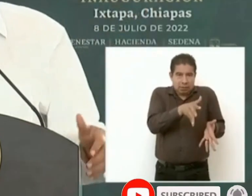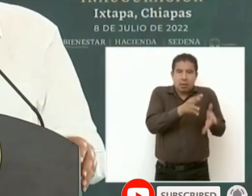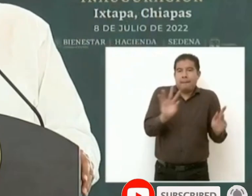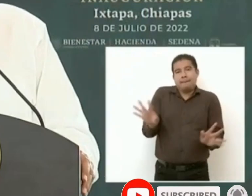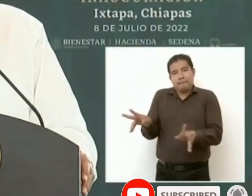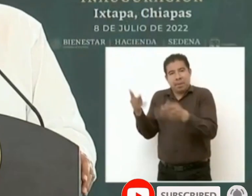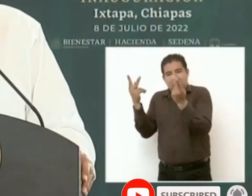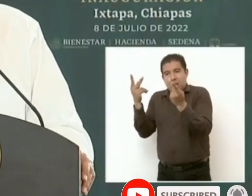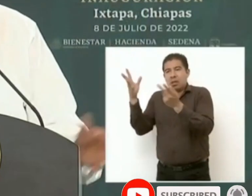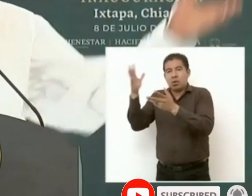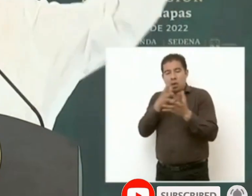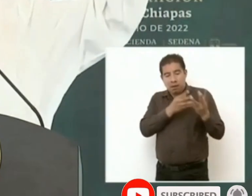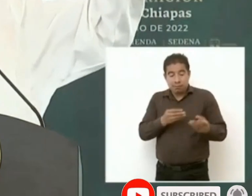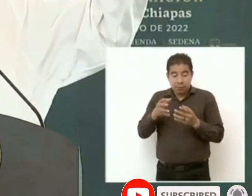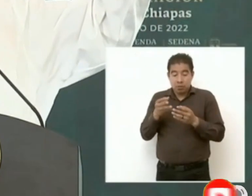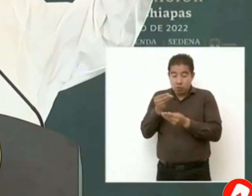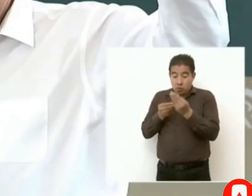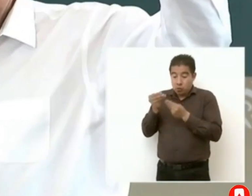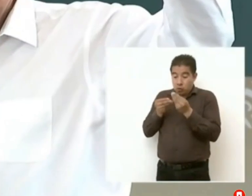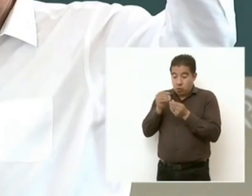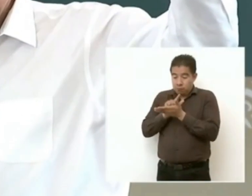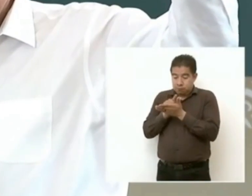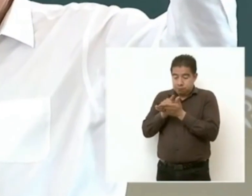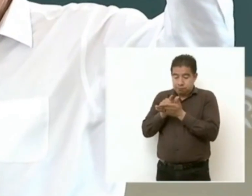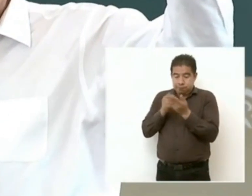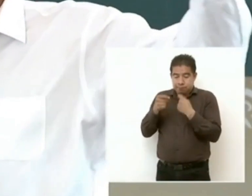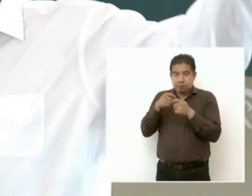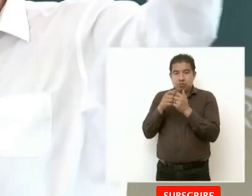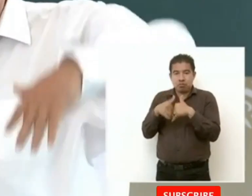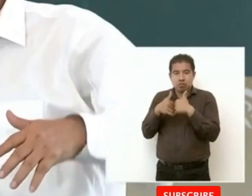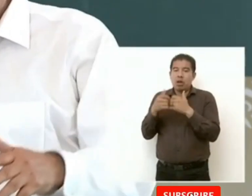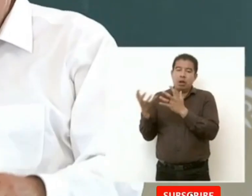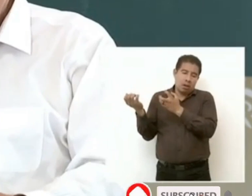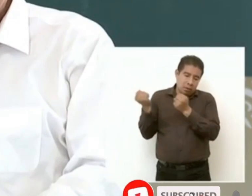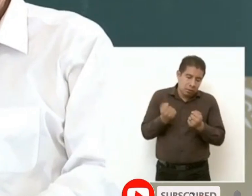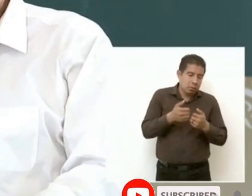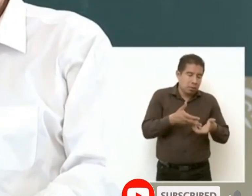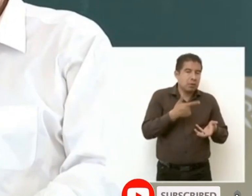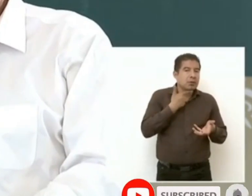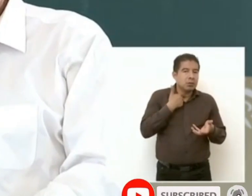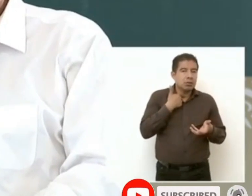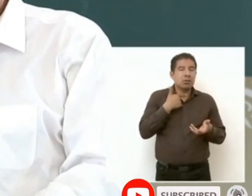la gasolina. Es como vender naranja y comprar jugo de naranja.